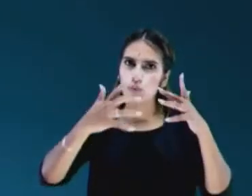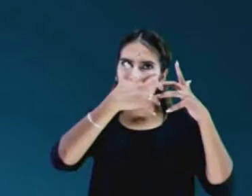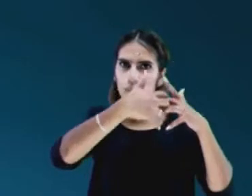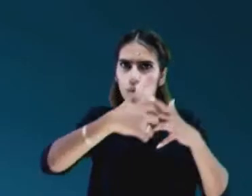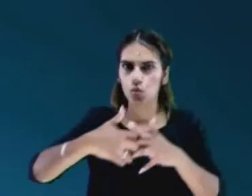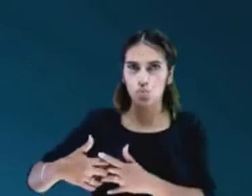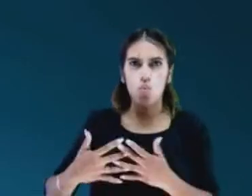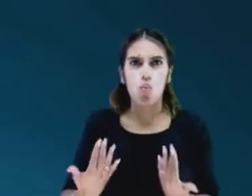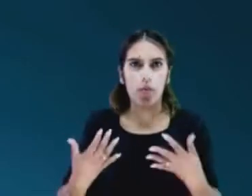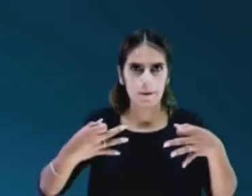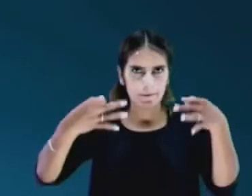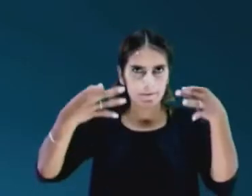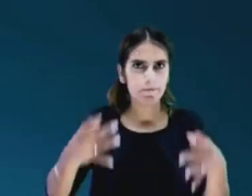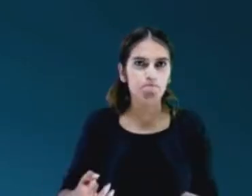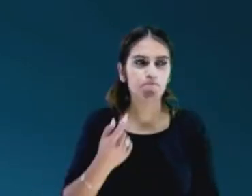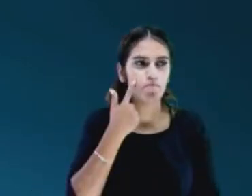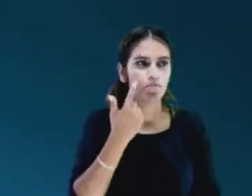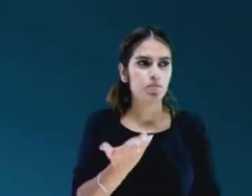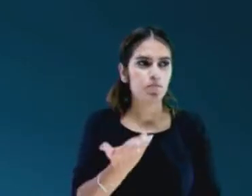los amos